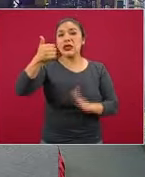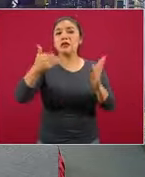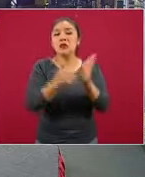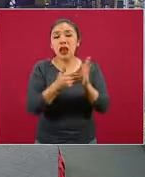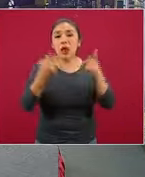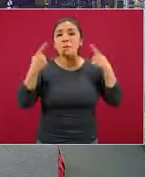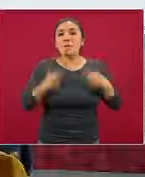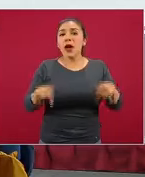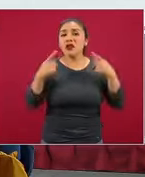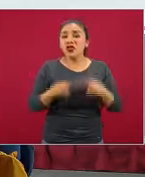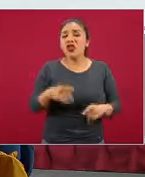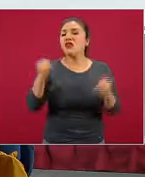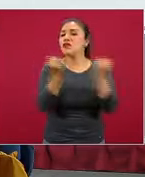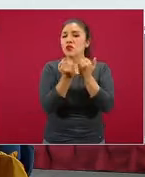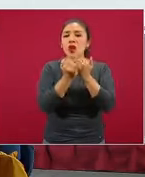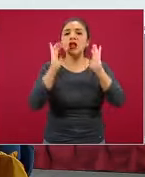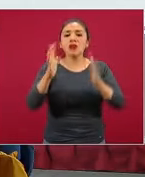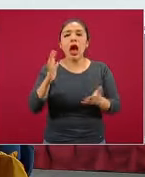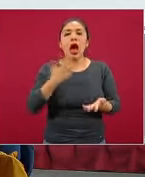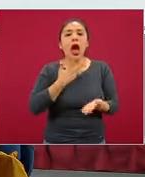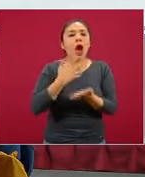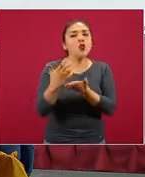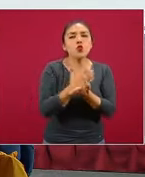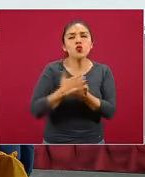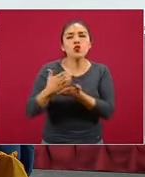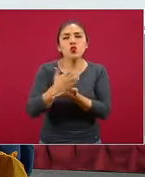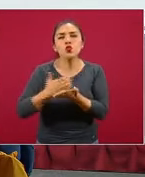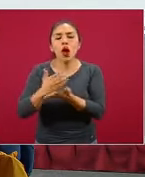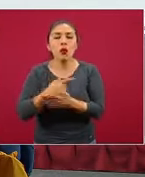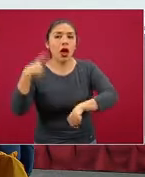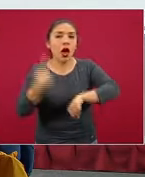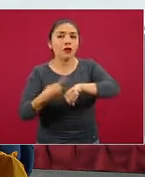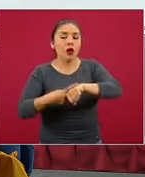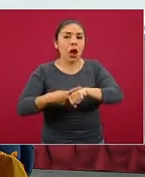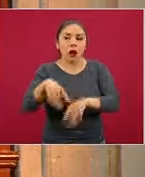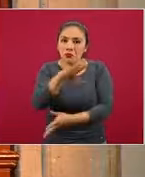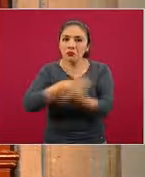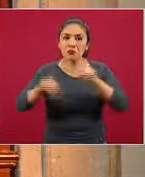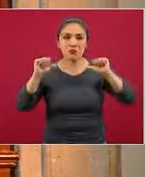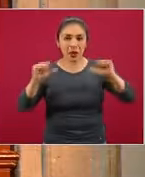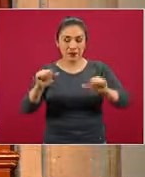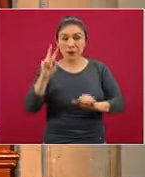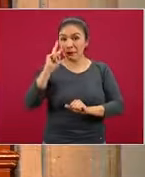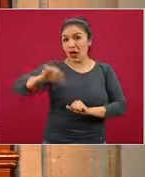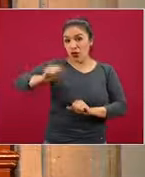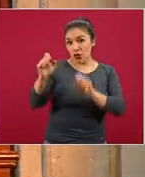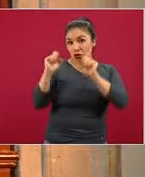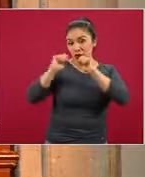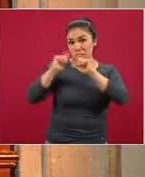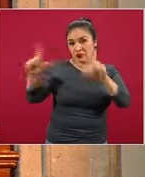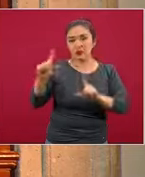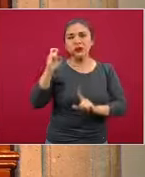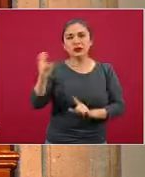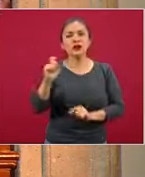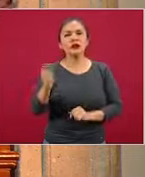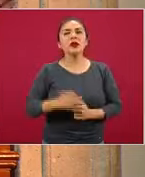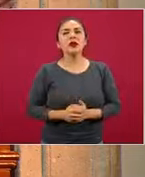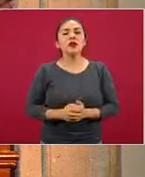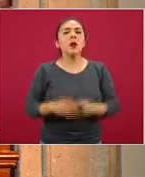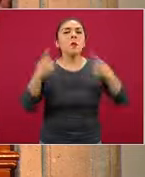las personas que también se han recuperado de la enfermedad. Veamos la siguiente diapositiva, hacemos el enfoque a